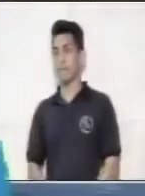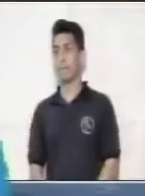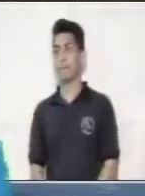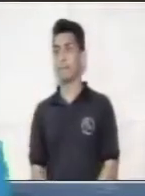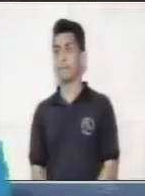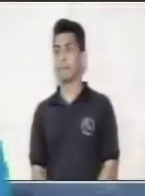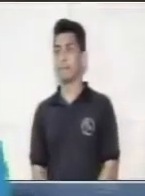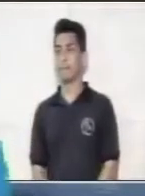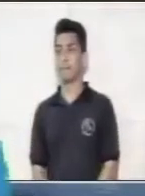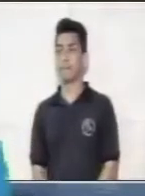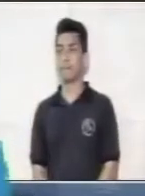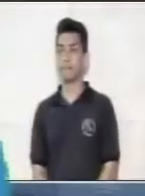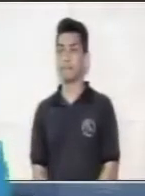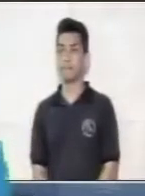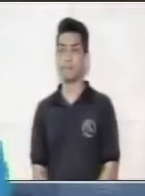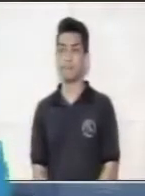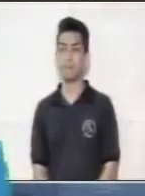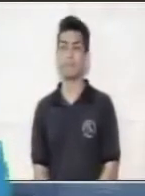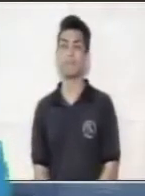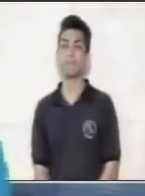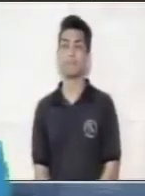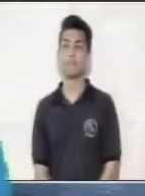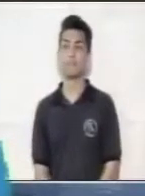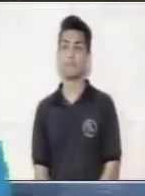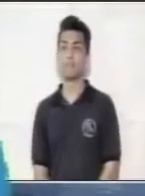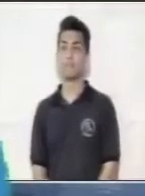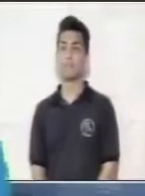Y entonces ahora